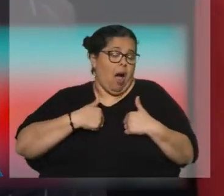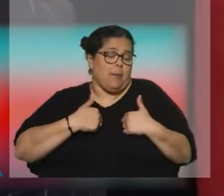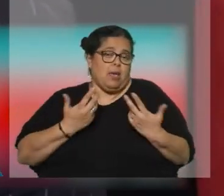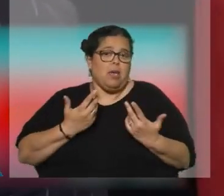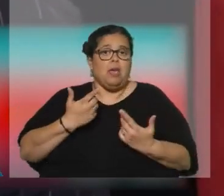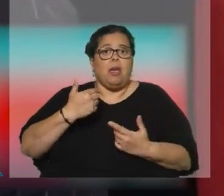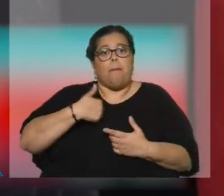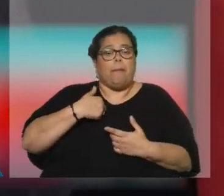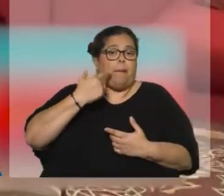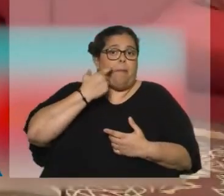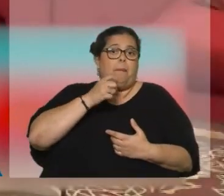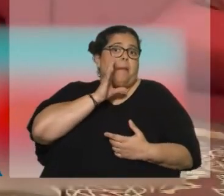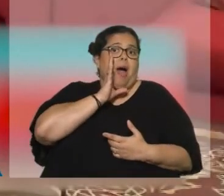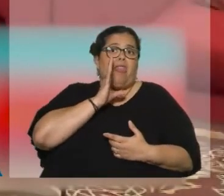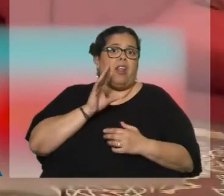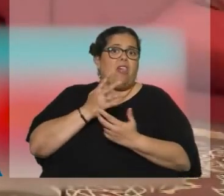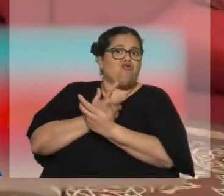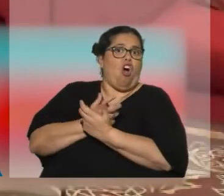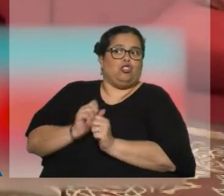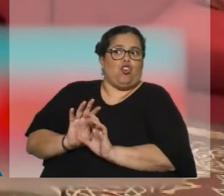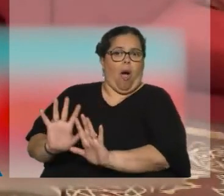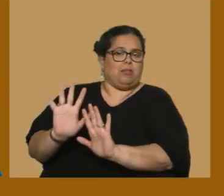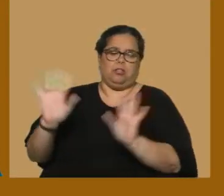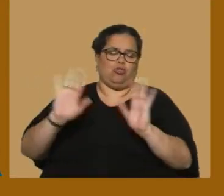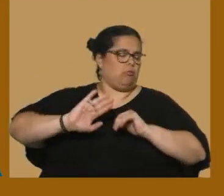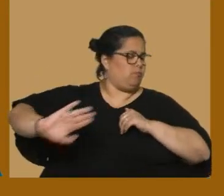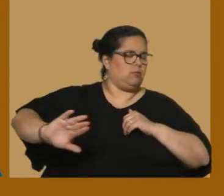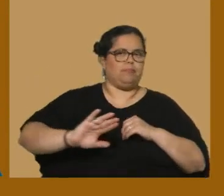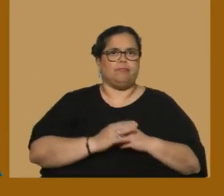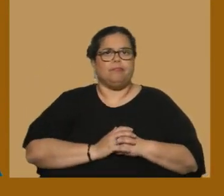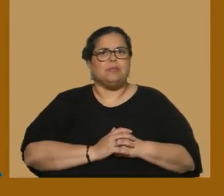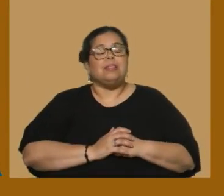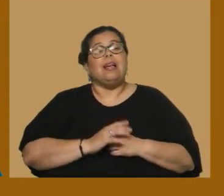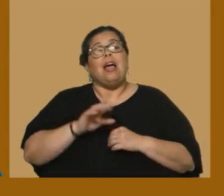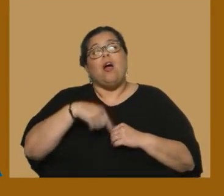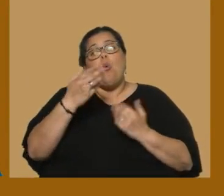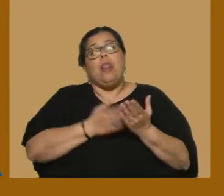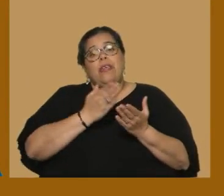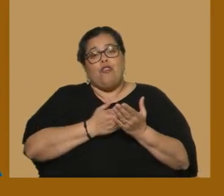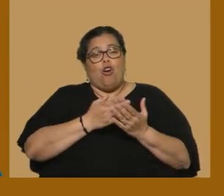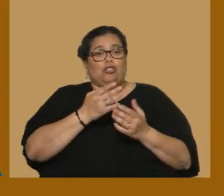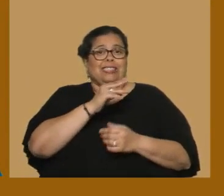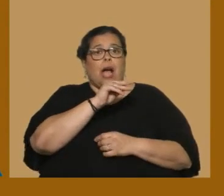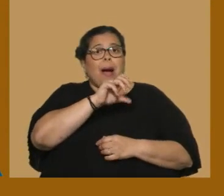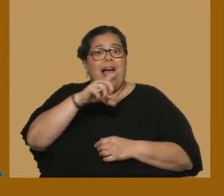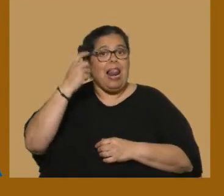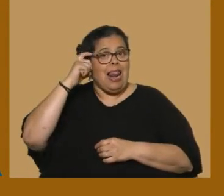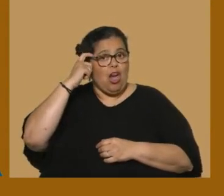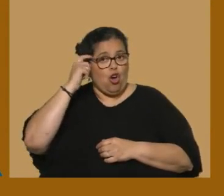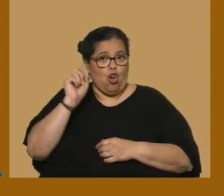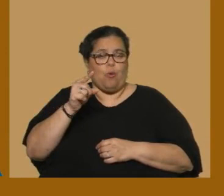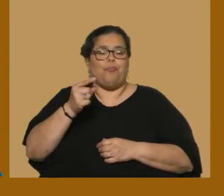que digamos mis padres sean muy tóxicos Bueno listo o sea según el libro el loco la biografía no autorizada de